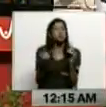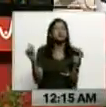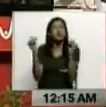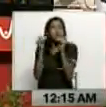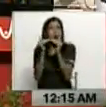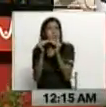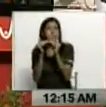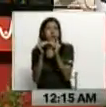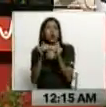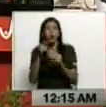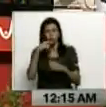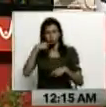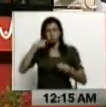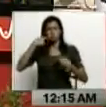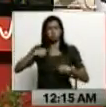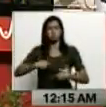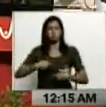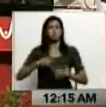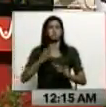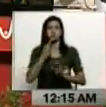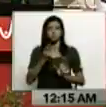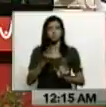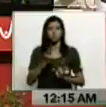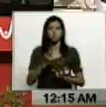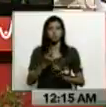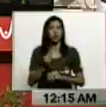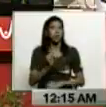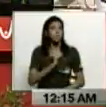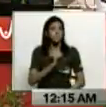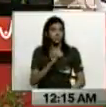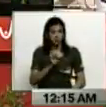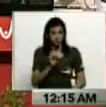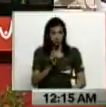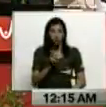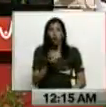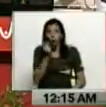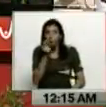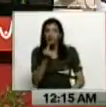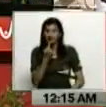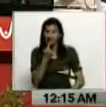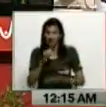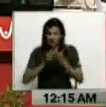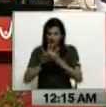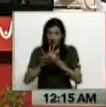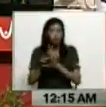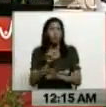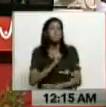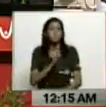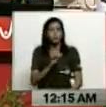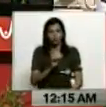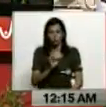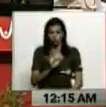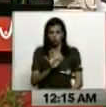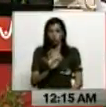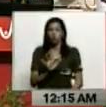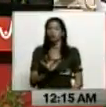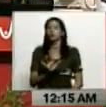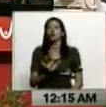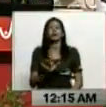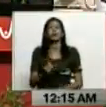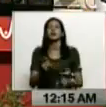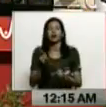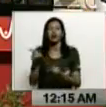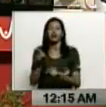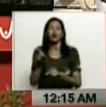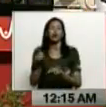pasa es que no tienen coraje nadie se asuste con lo que diga este tipo